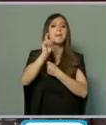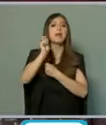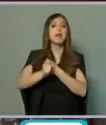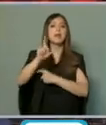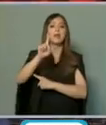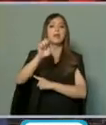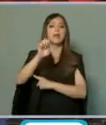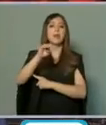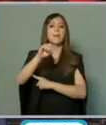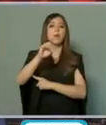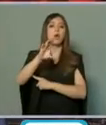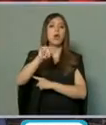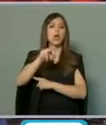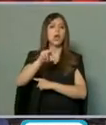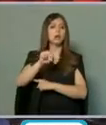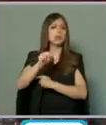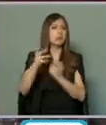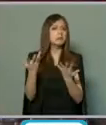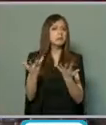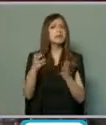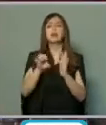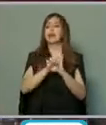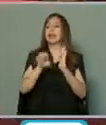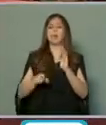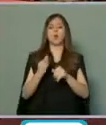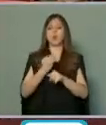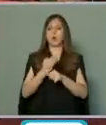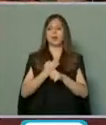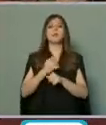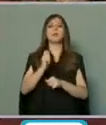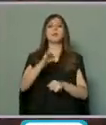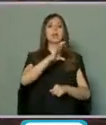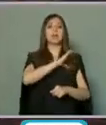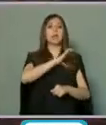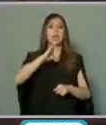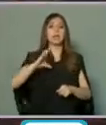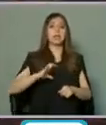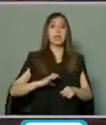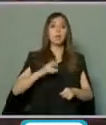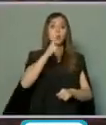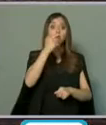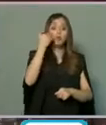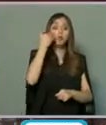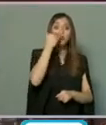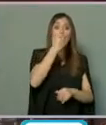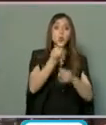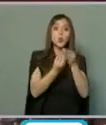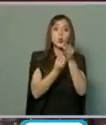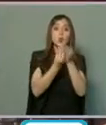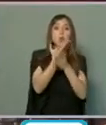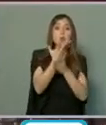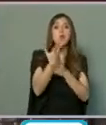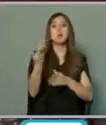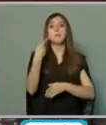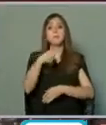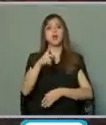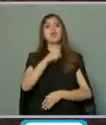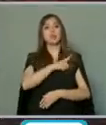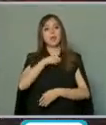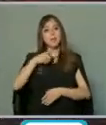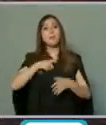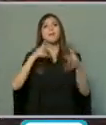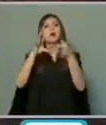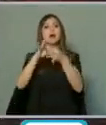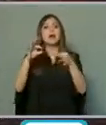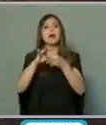democracia. Concretamente, ahorita. Candidatos, tenemos una figura nueva que puede ser un poco técnica, pero es importante decirla tal cual,